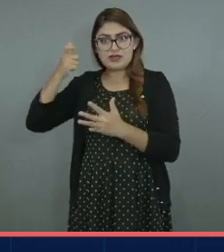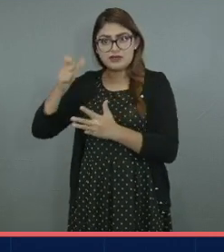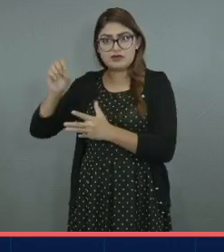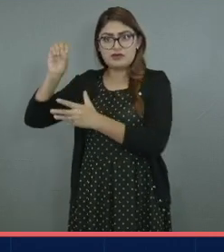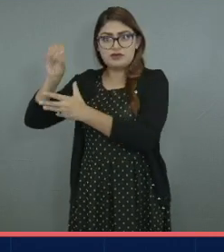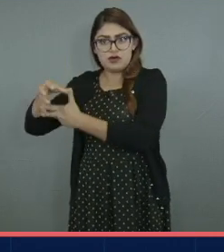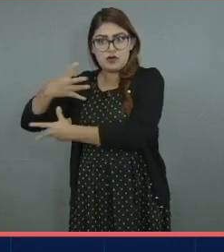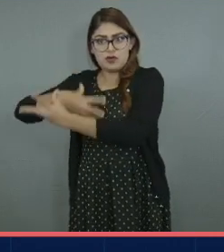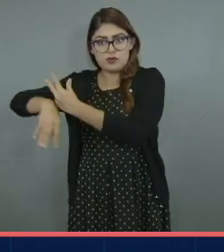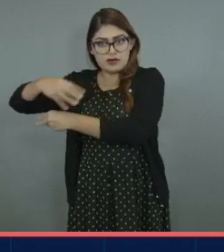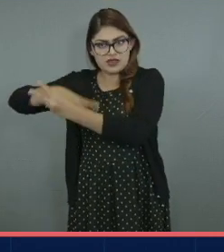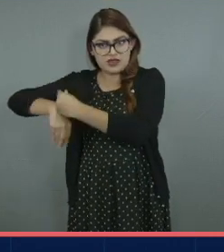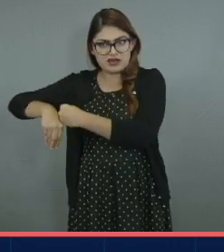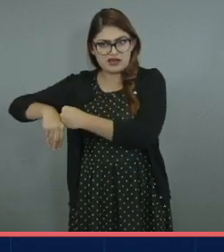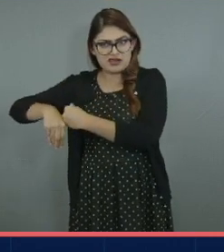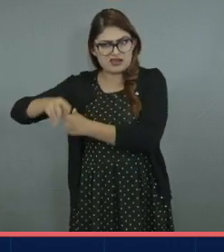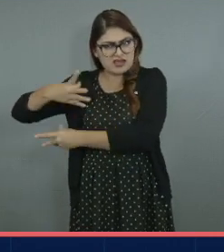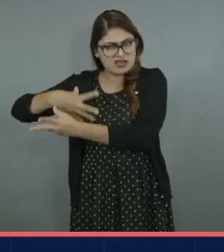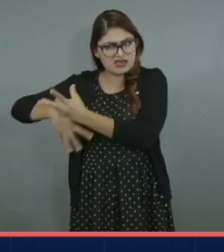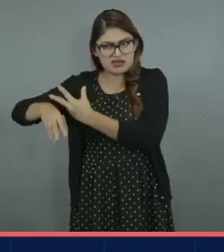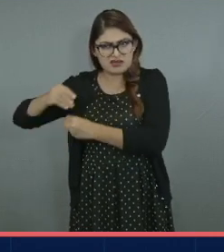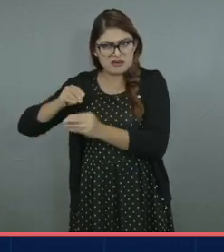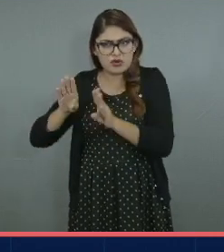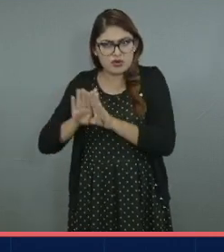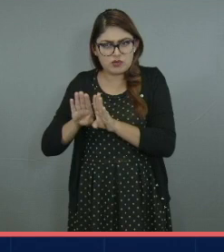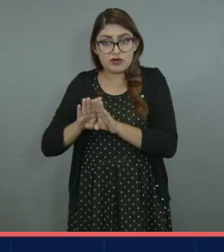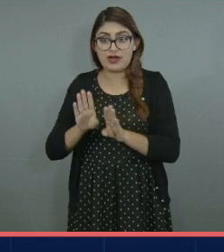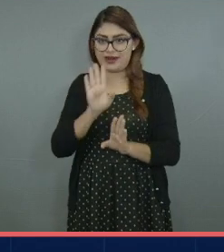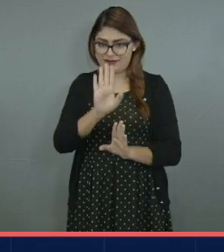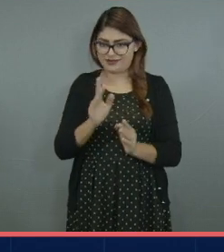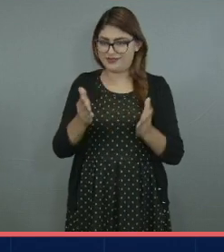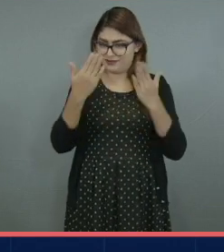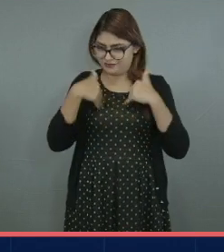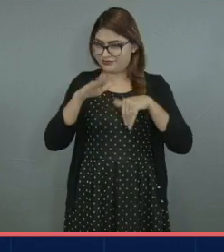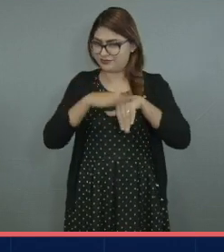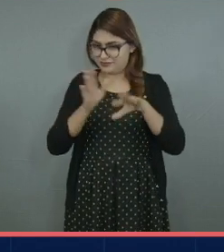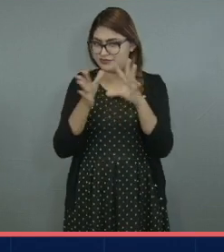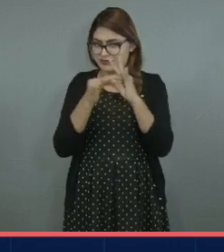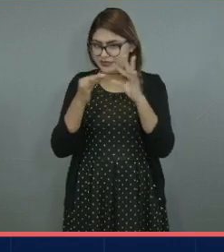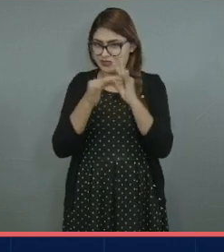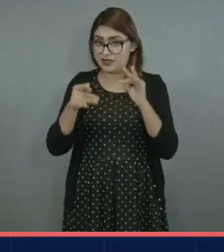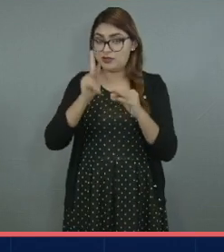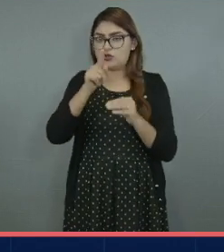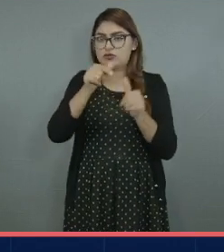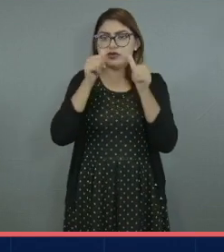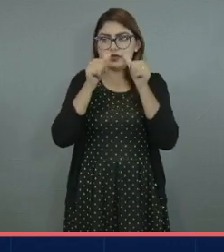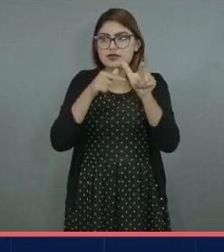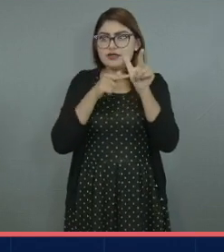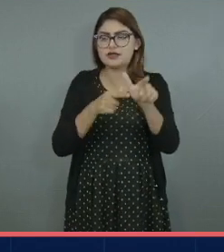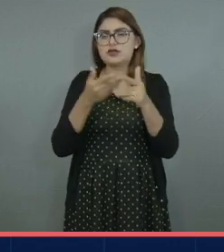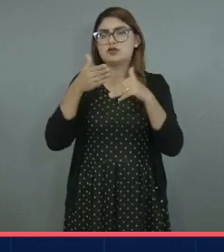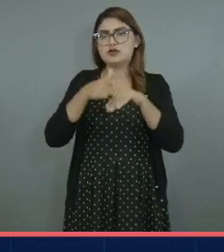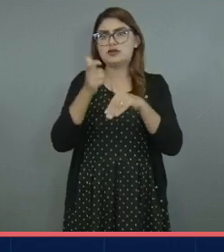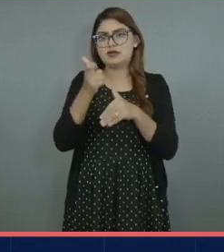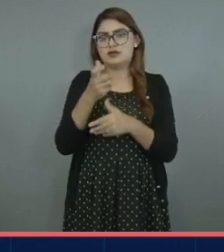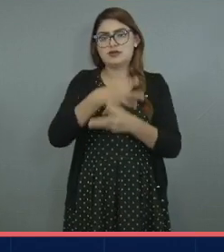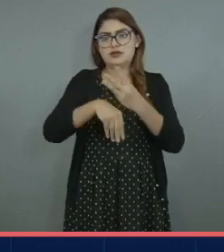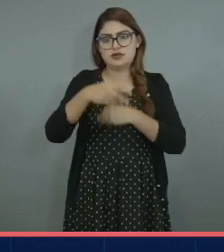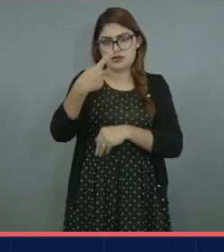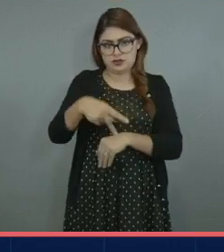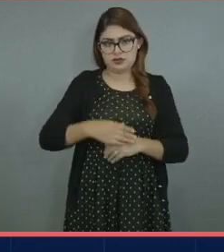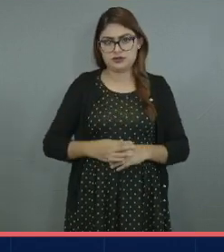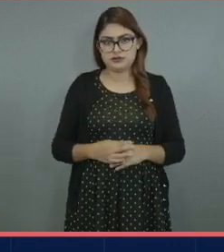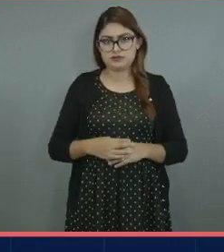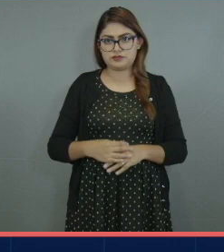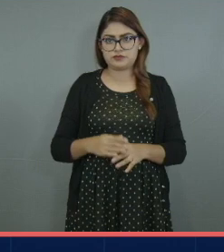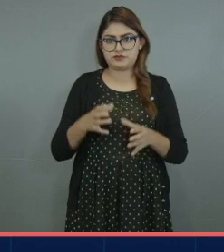sigas muy atento a lo que te estoy platicando justamente en esta conversación de finanzas personales. Estas